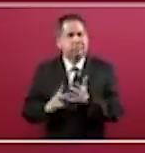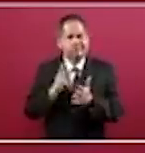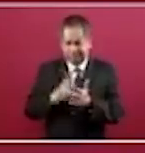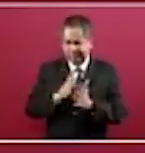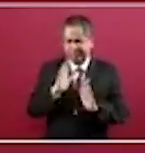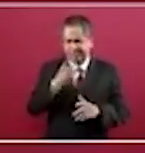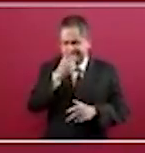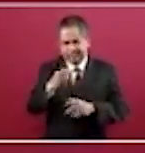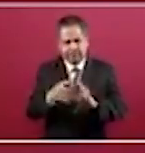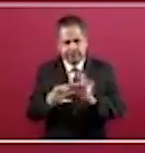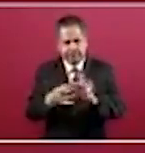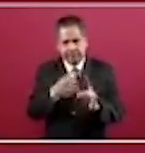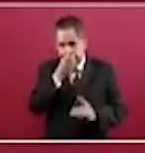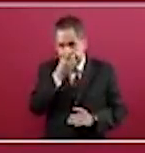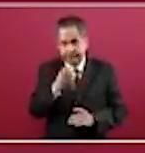dicho.